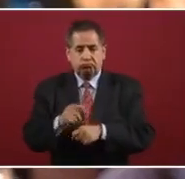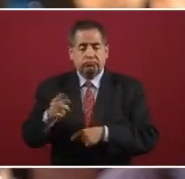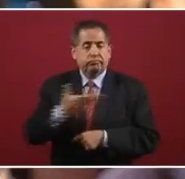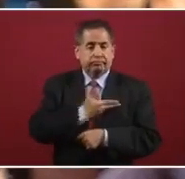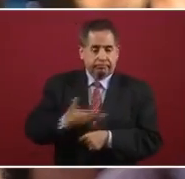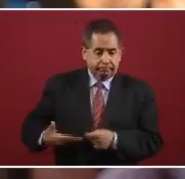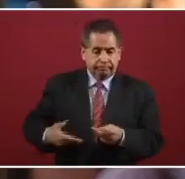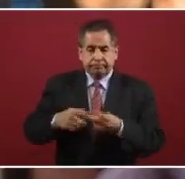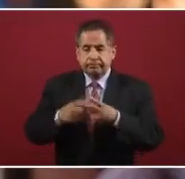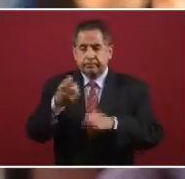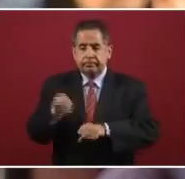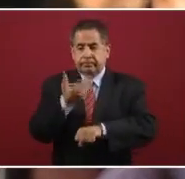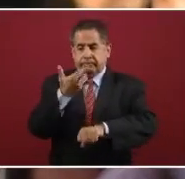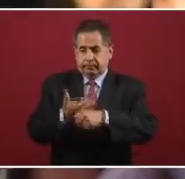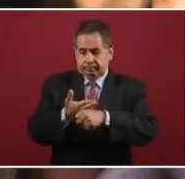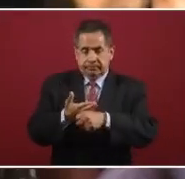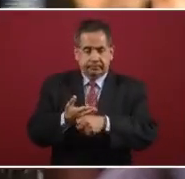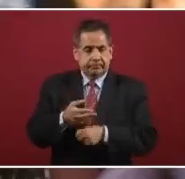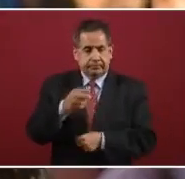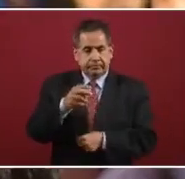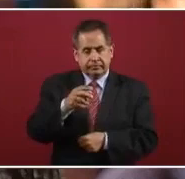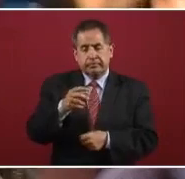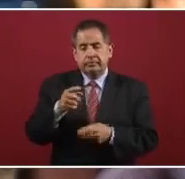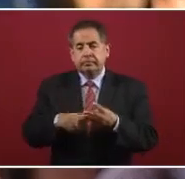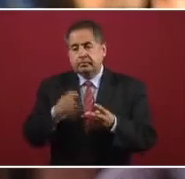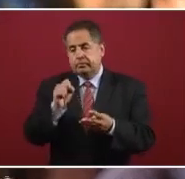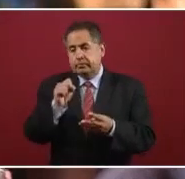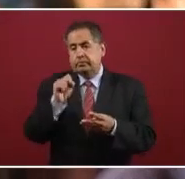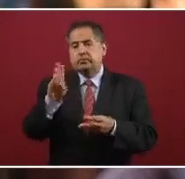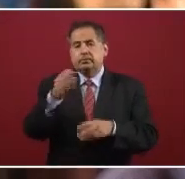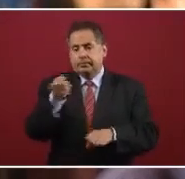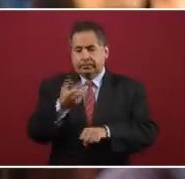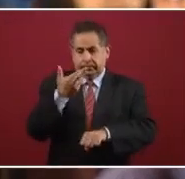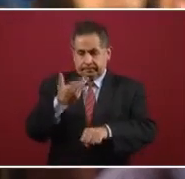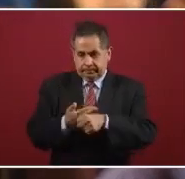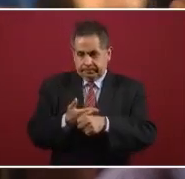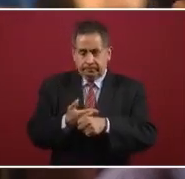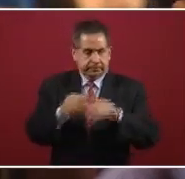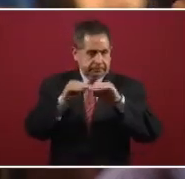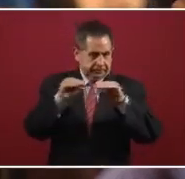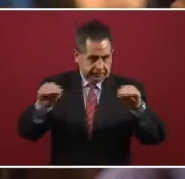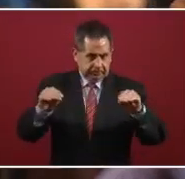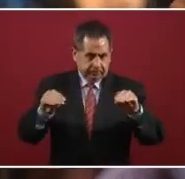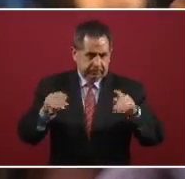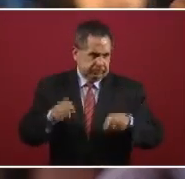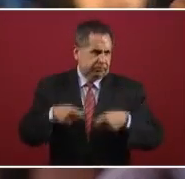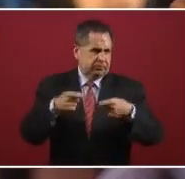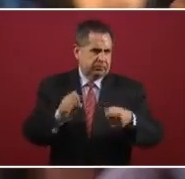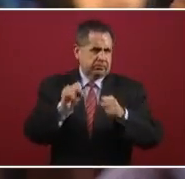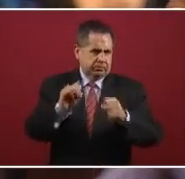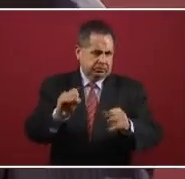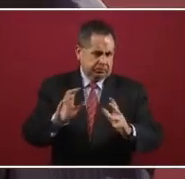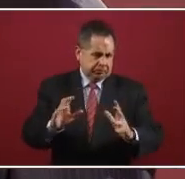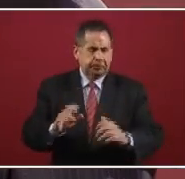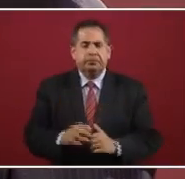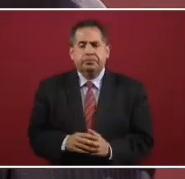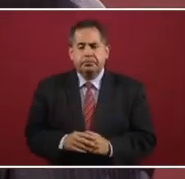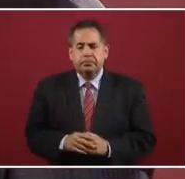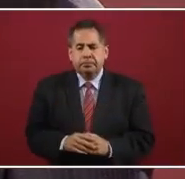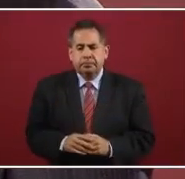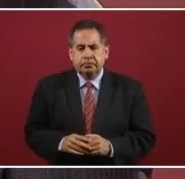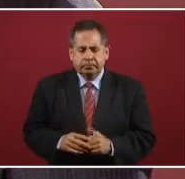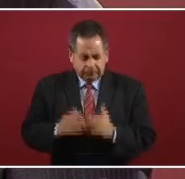Ejecutivo, los secretarios de Estado, subsecretarios y sus homólogos. En nuestro medio de